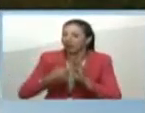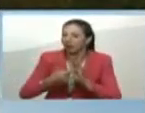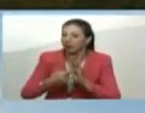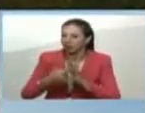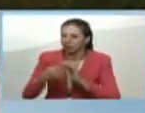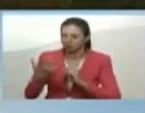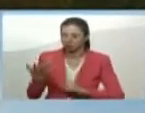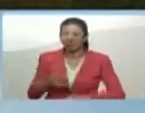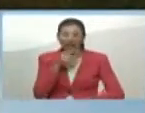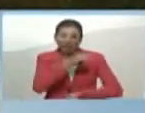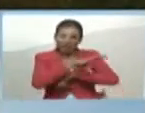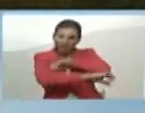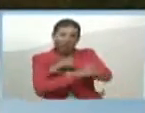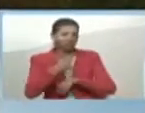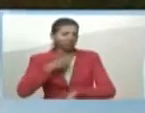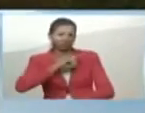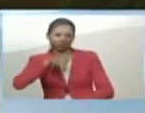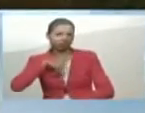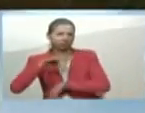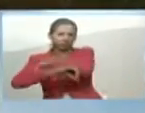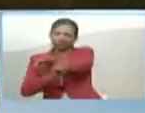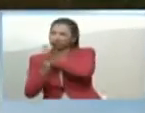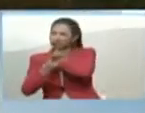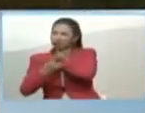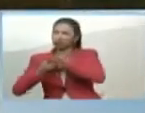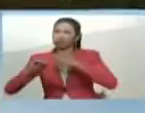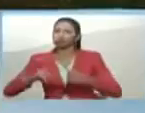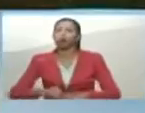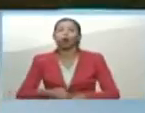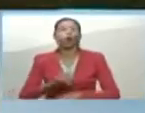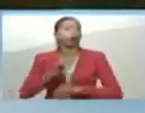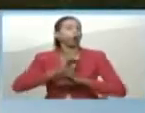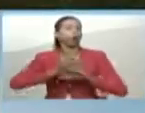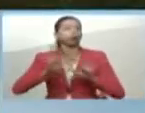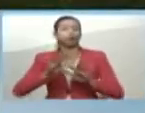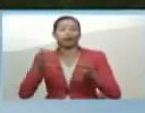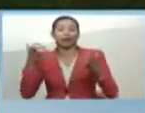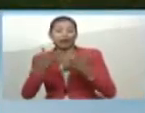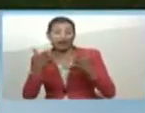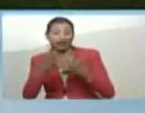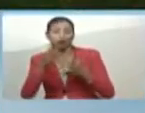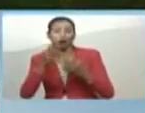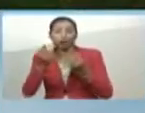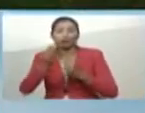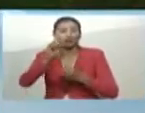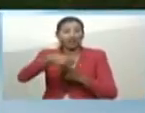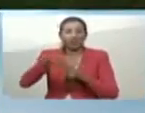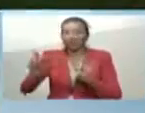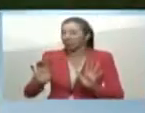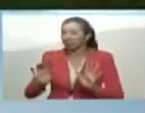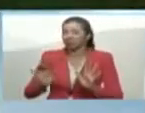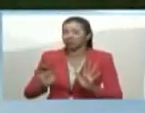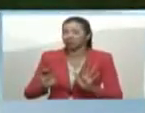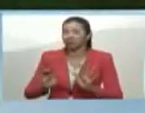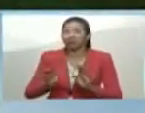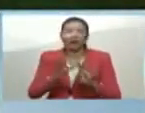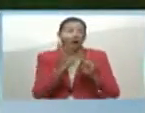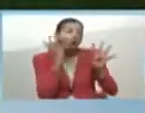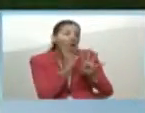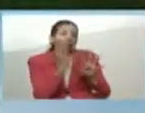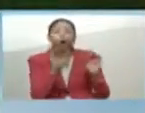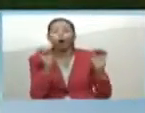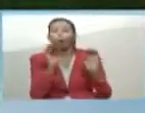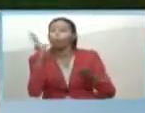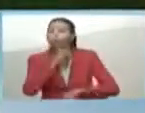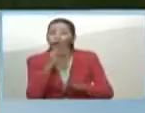fraudulentos y los tramposos. Lo expliqué bien, como sea, con guerra económica, con ese producto que tú